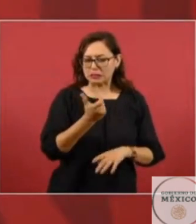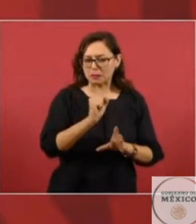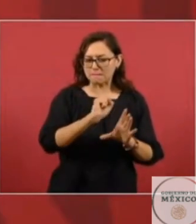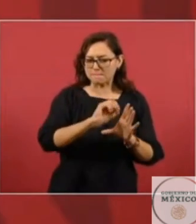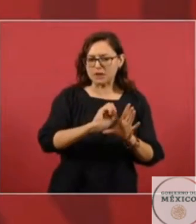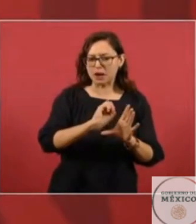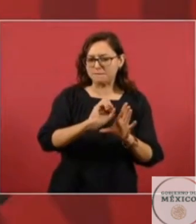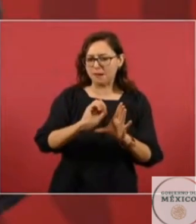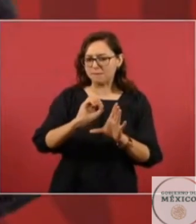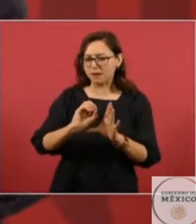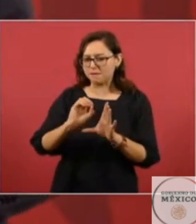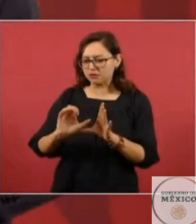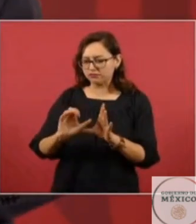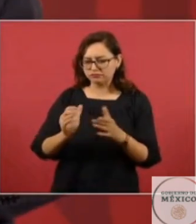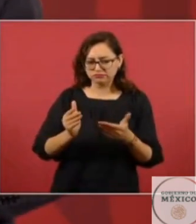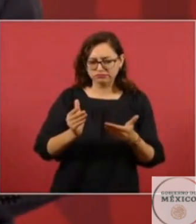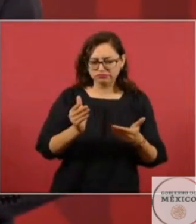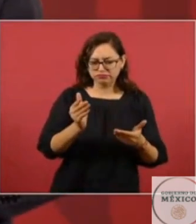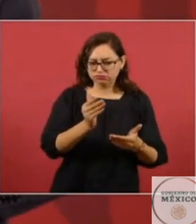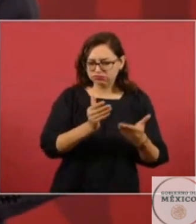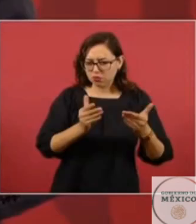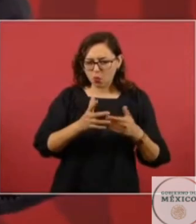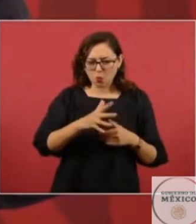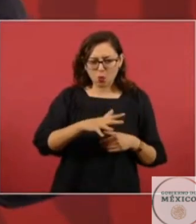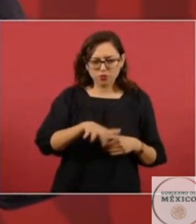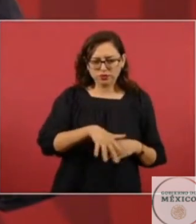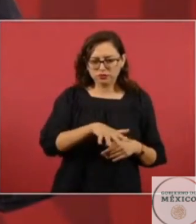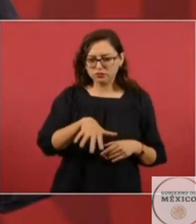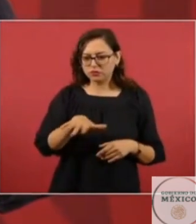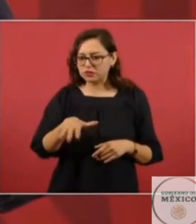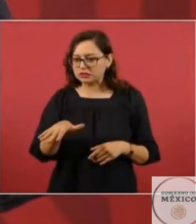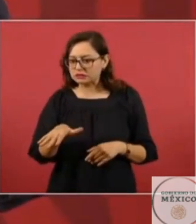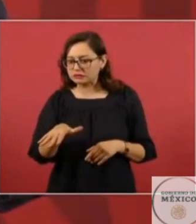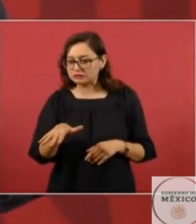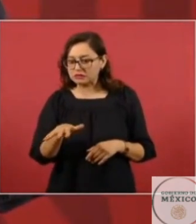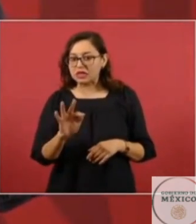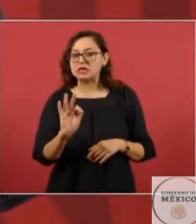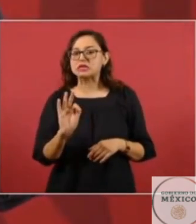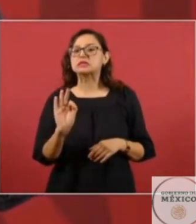personas bloqueadas, tiene que también haber un motivo